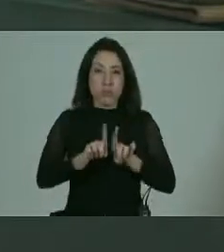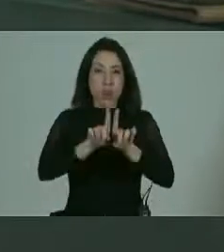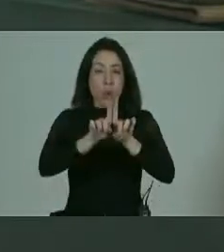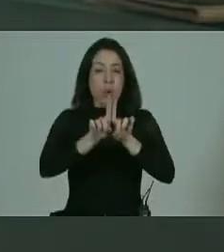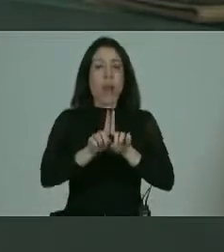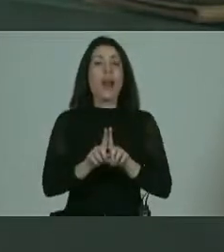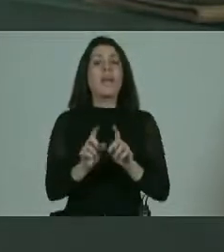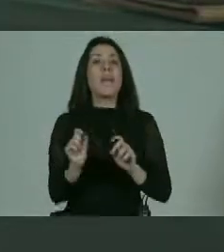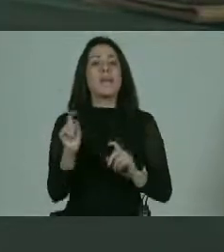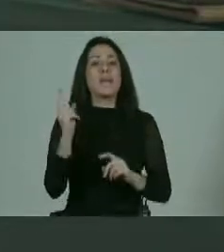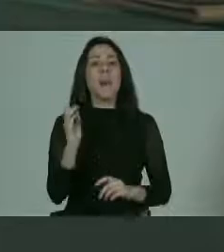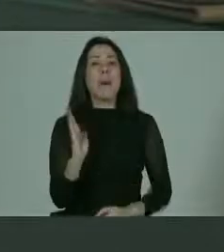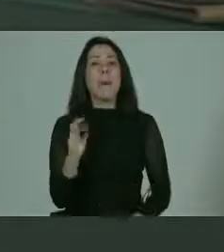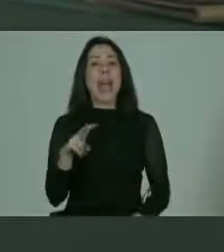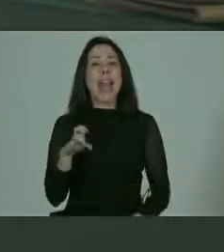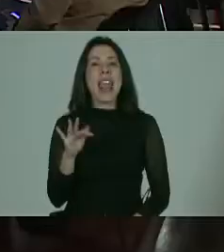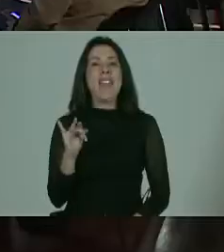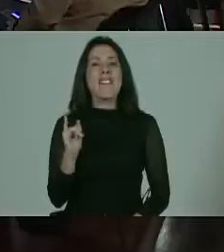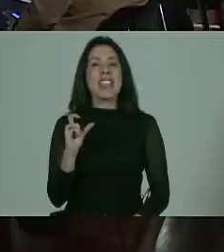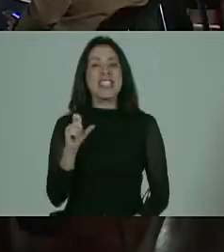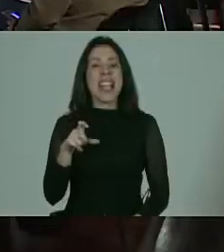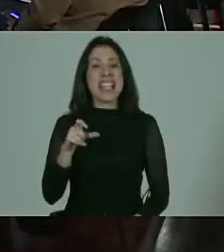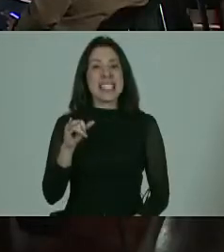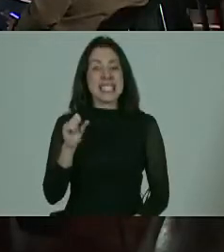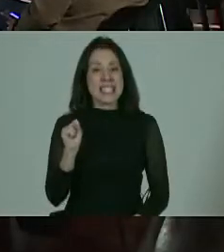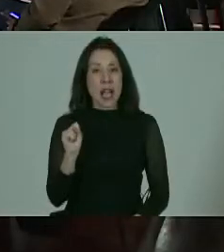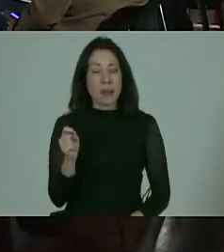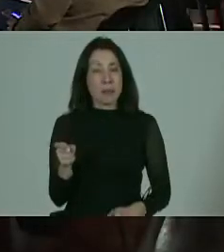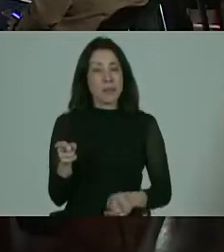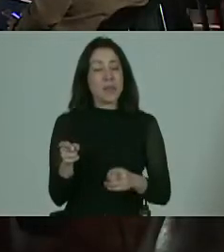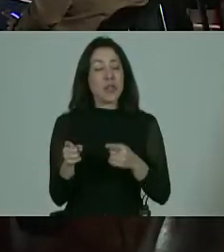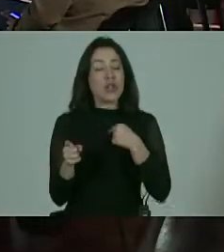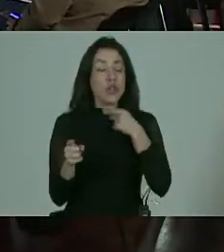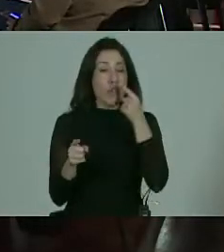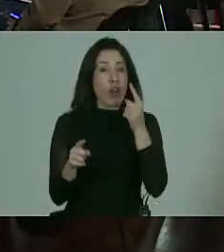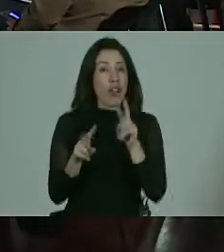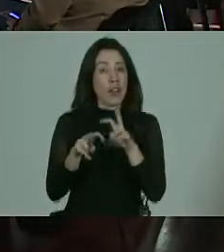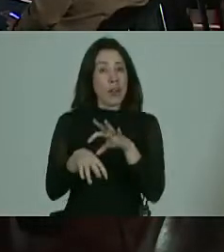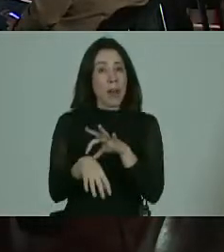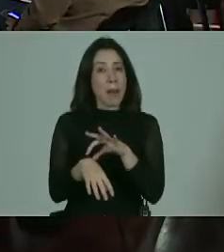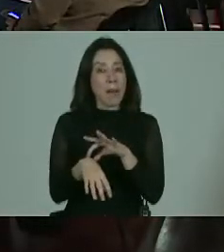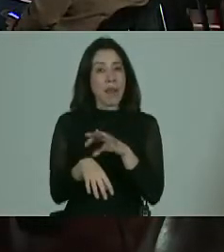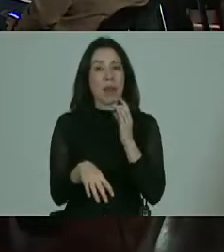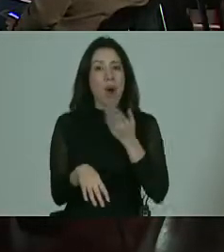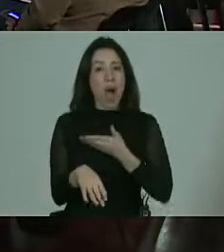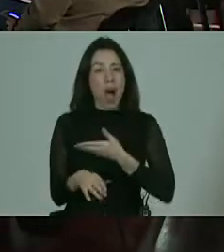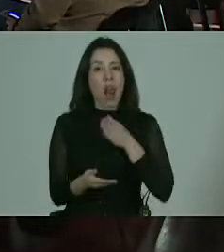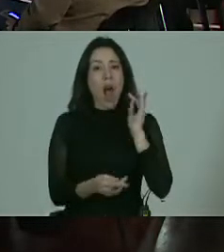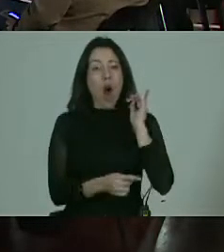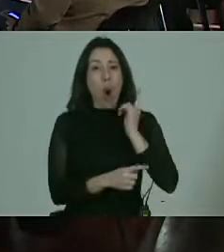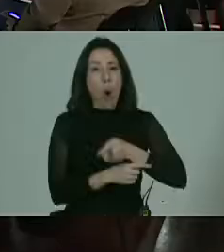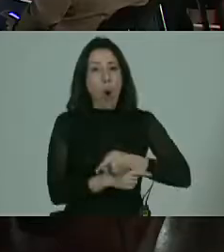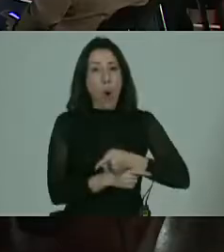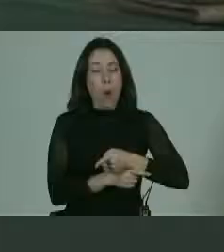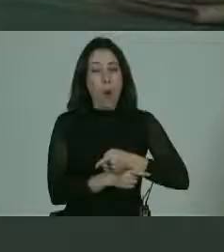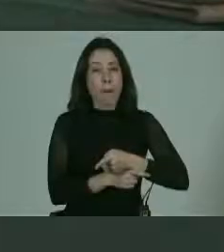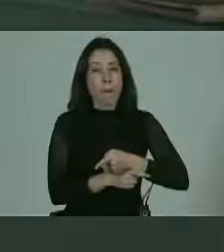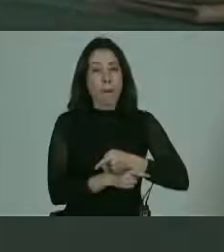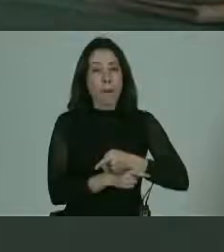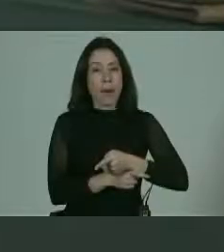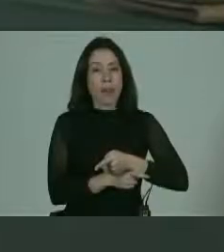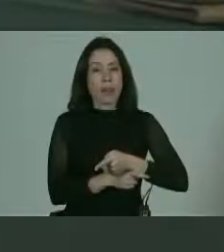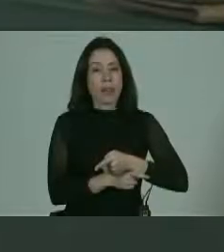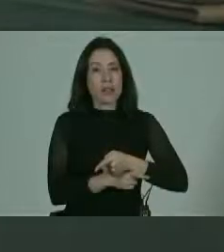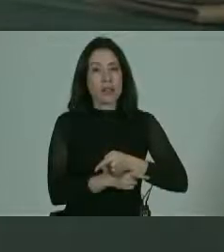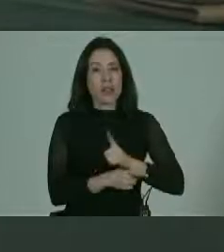beneficencia principio de no maleficencia veo que a nivel médico tenemos la obligación no